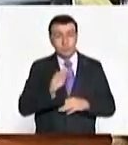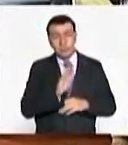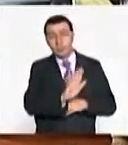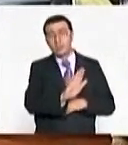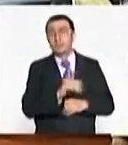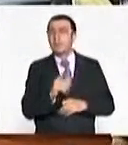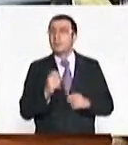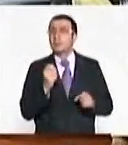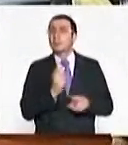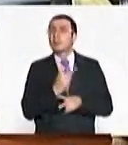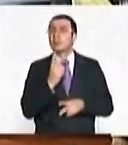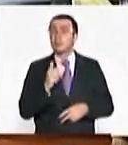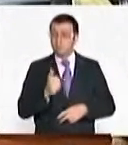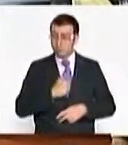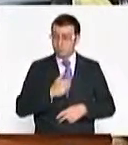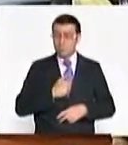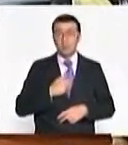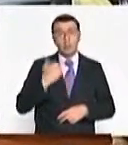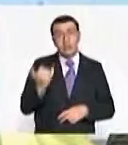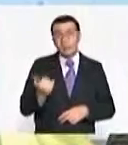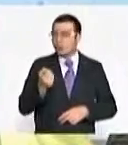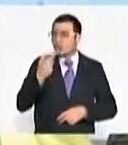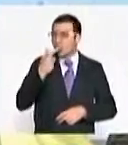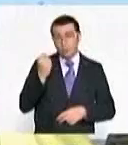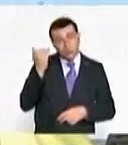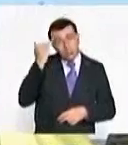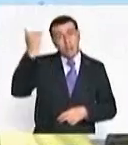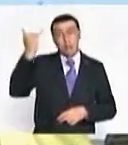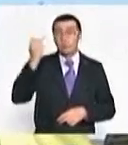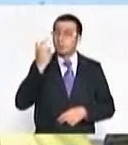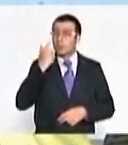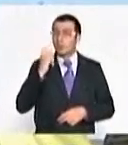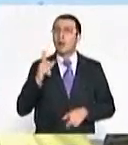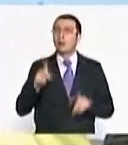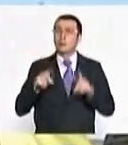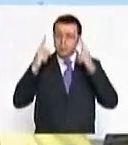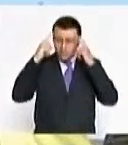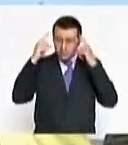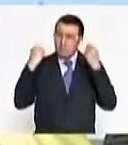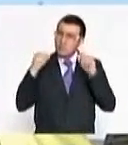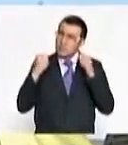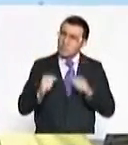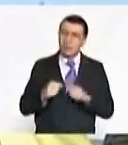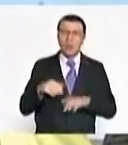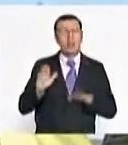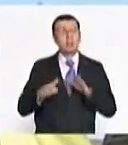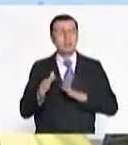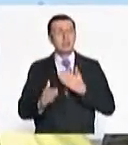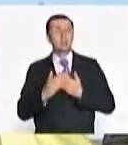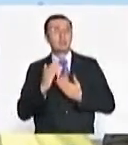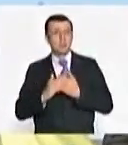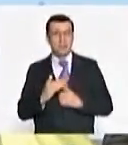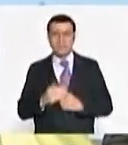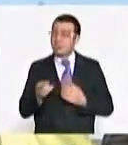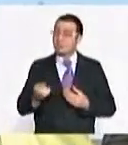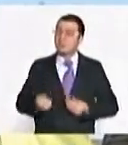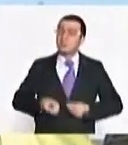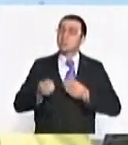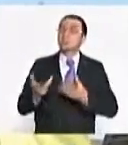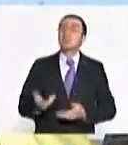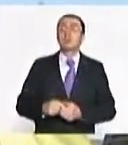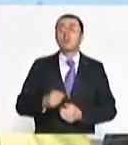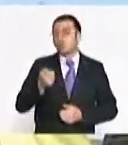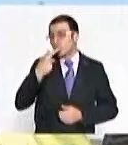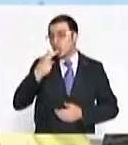automedicación. Y esto es una crítica constructiva. A uno le preocupa con la facilidad que de pronto se pueden formular en droguerías